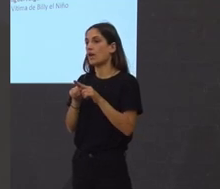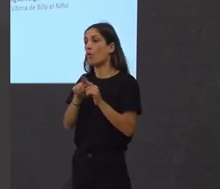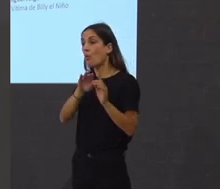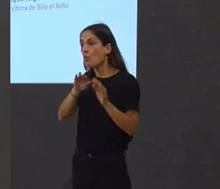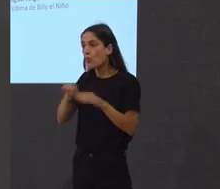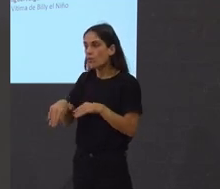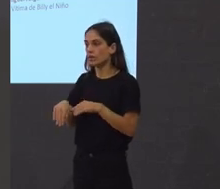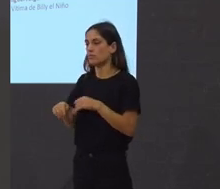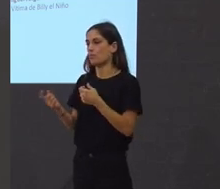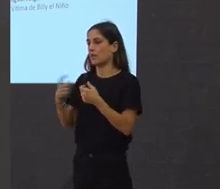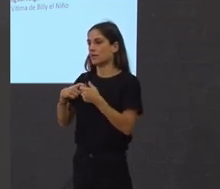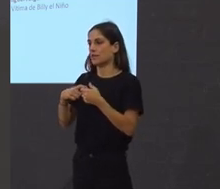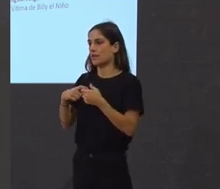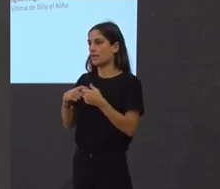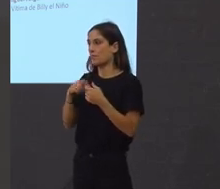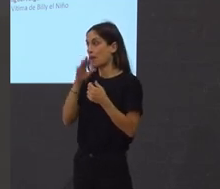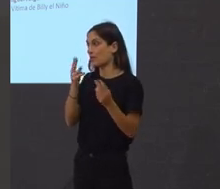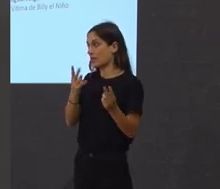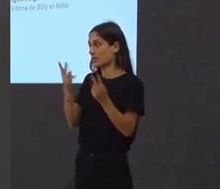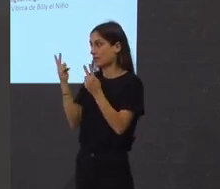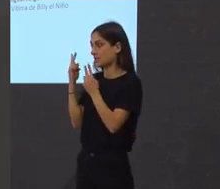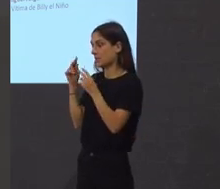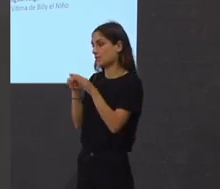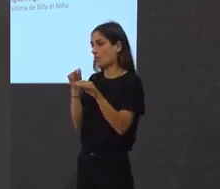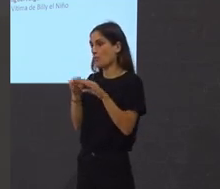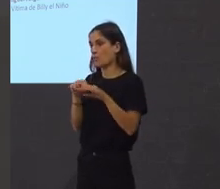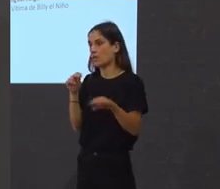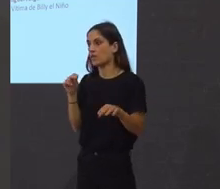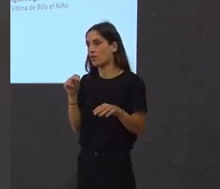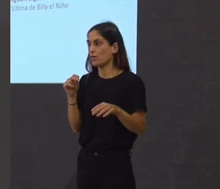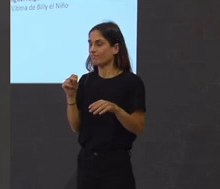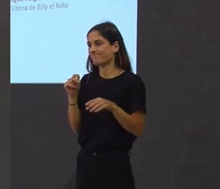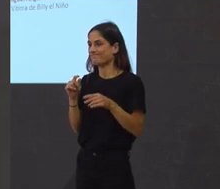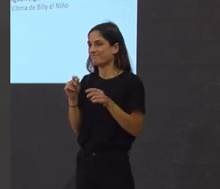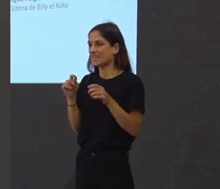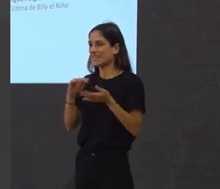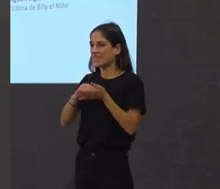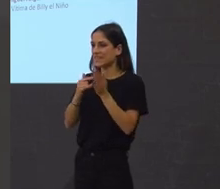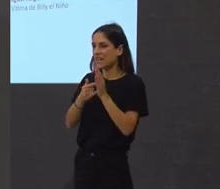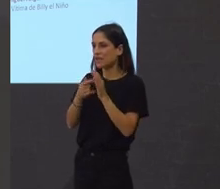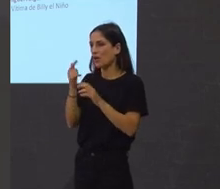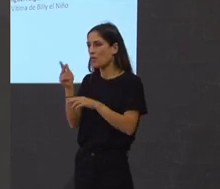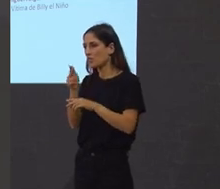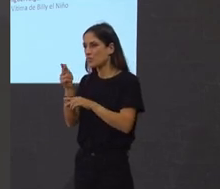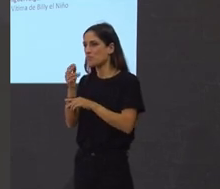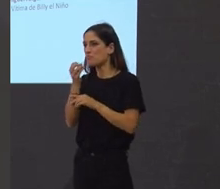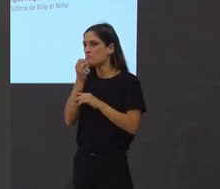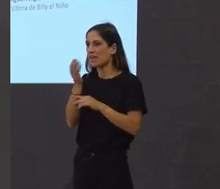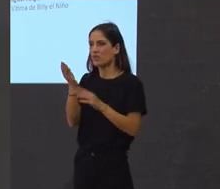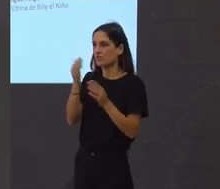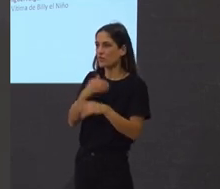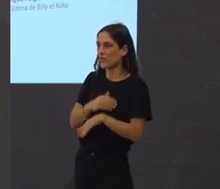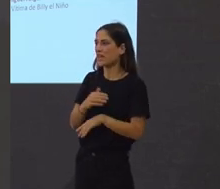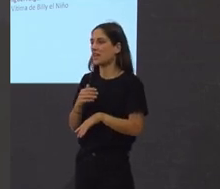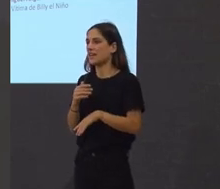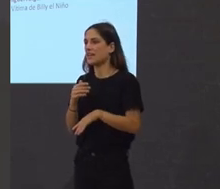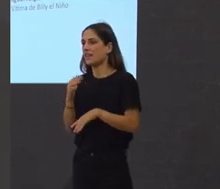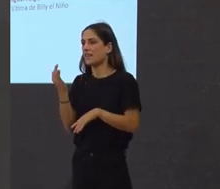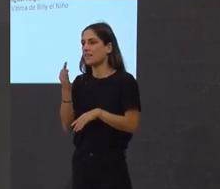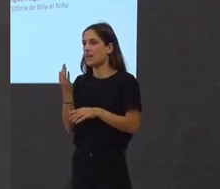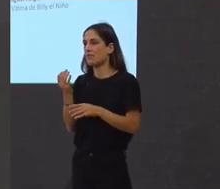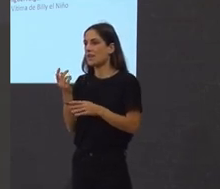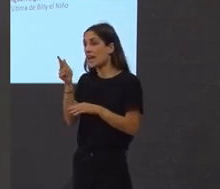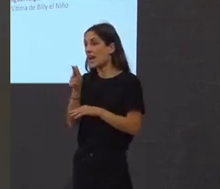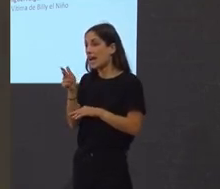que veredes no vídeo que las condiciones técnicas no son muy buenas chato tenía que volver a grabar para